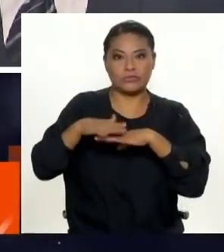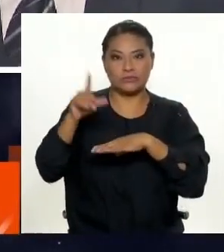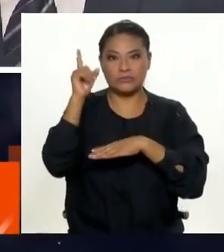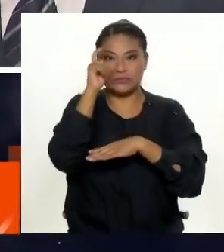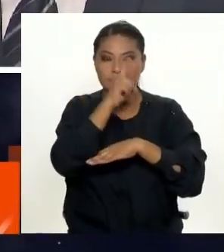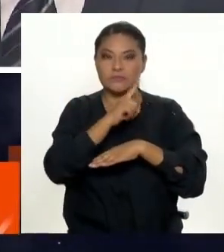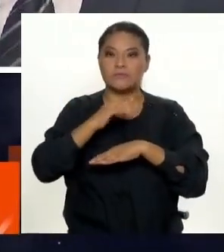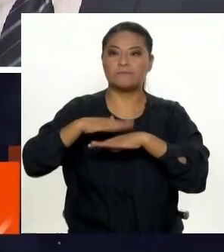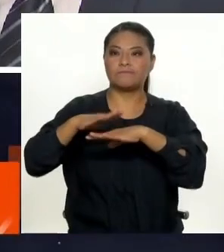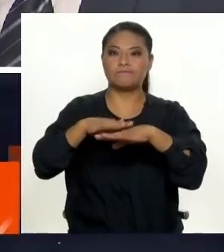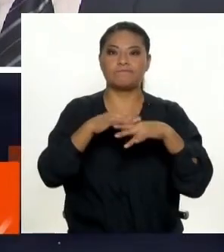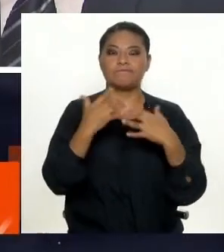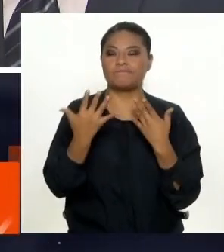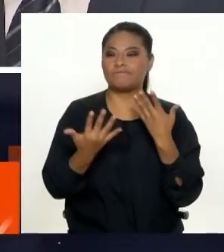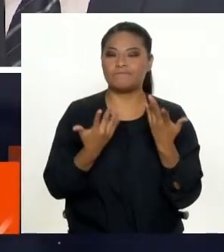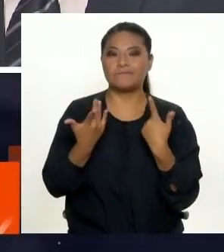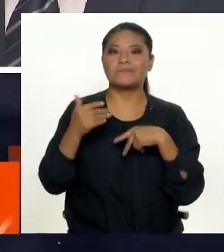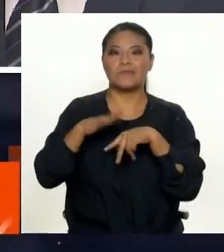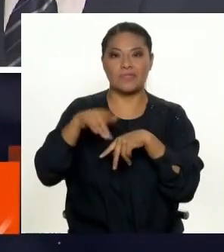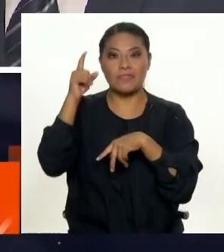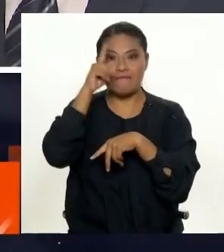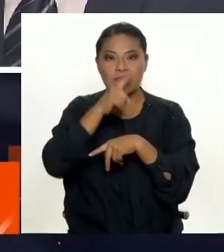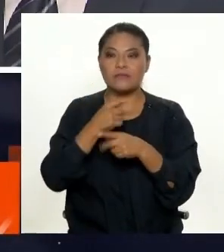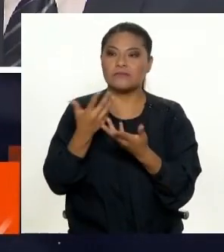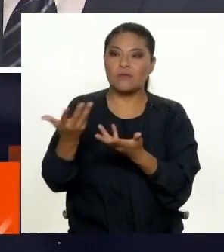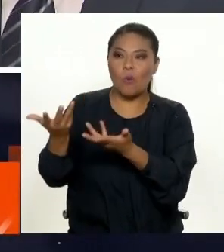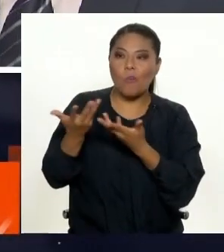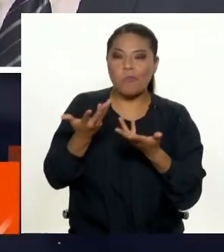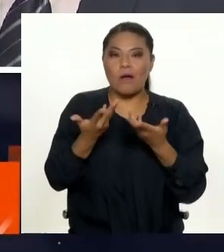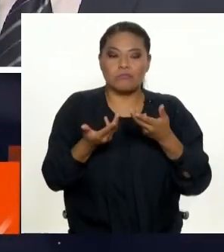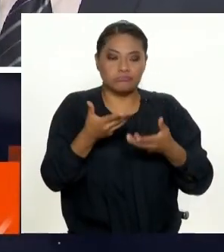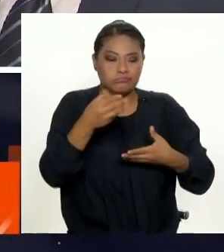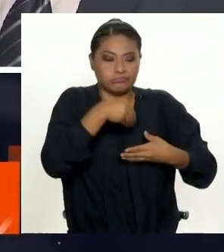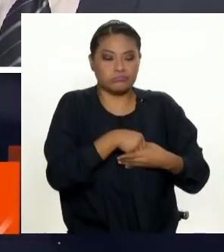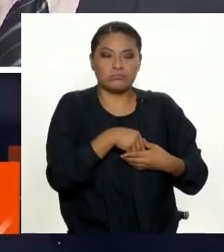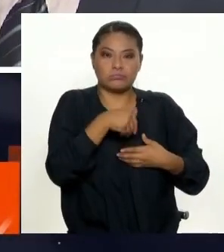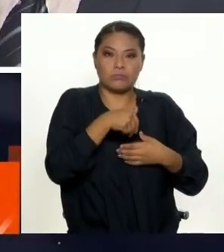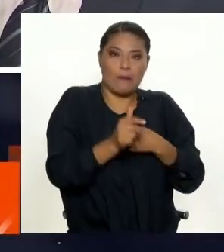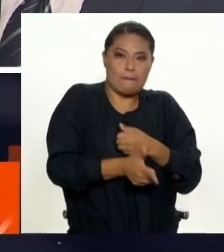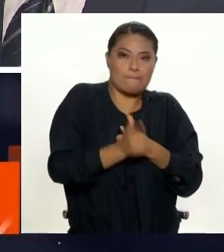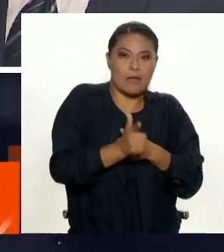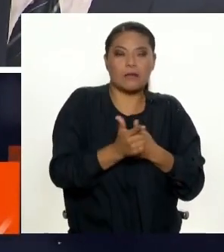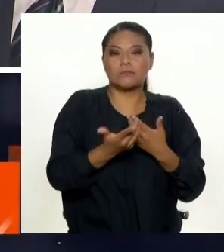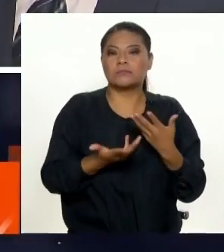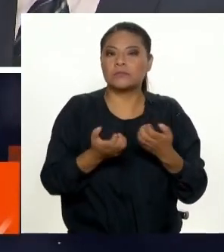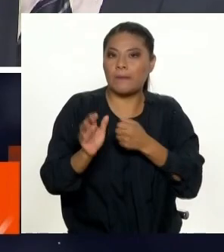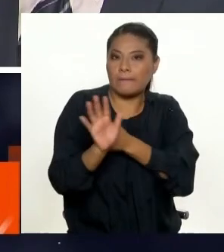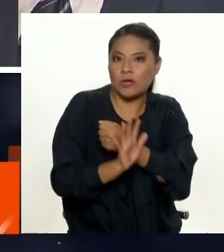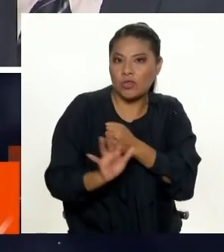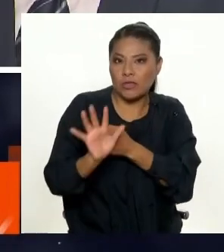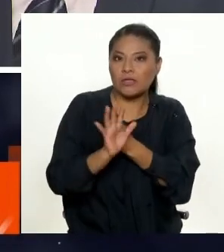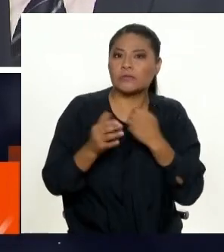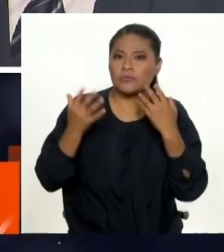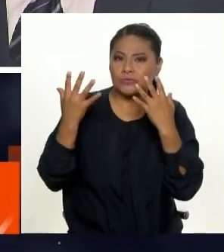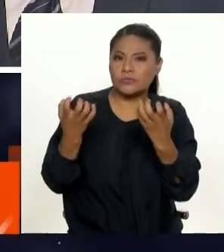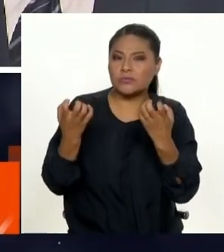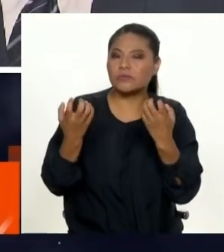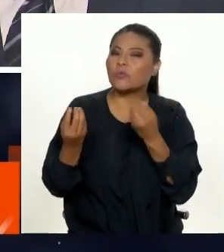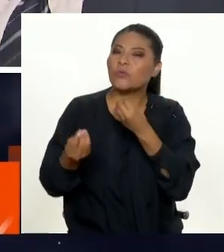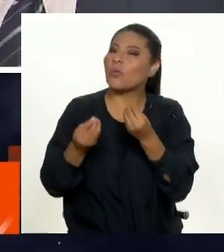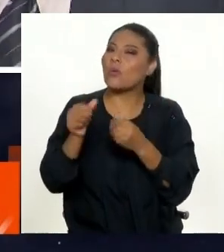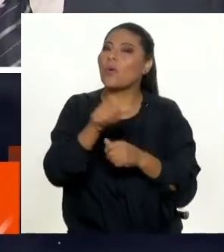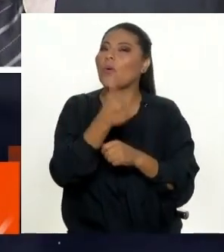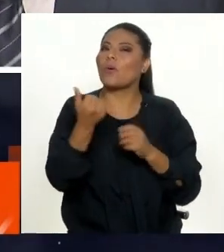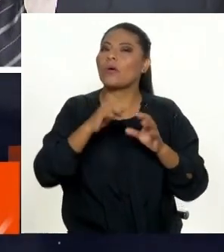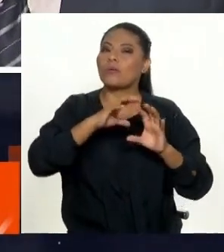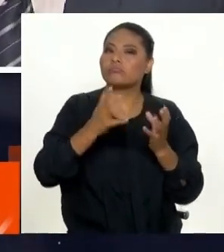de herramientas para poder defenderse. ¿Qué tipo de armas son las más recurrentes o las que más se están importando? De acuerdo